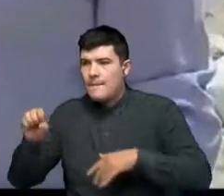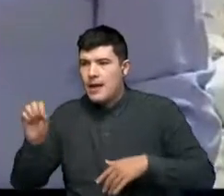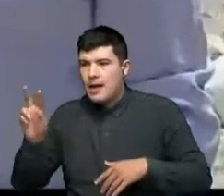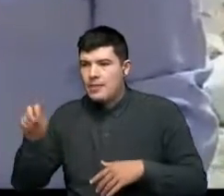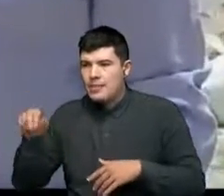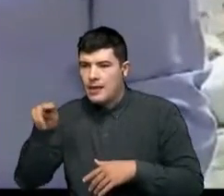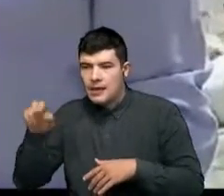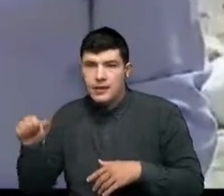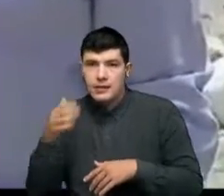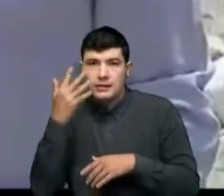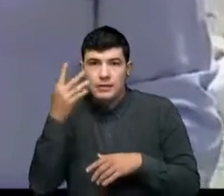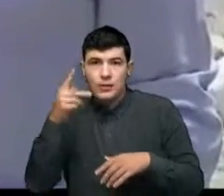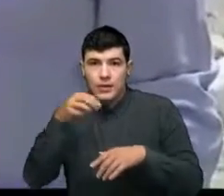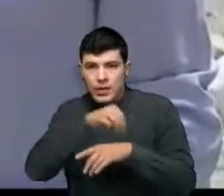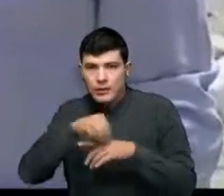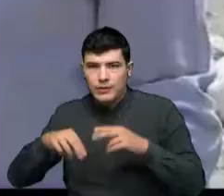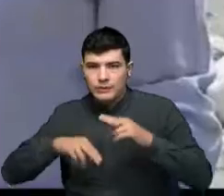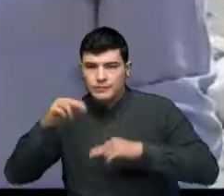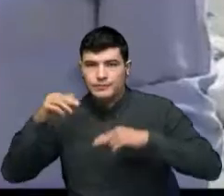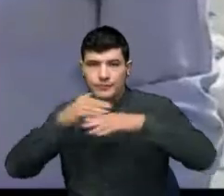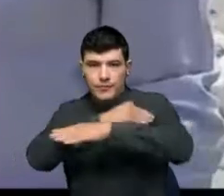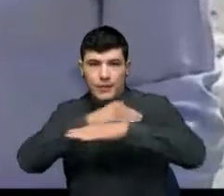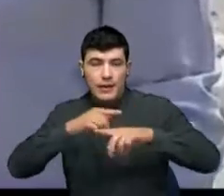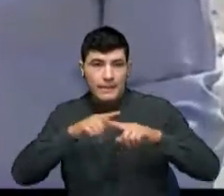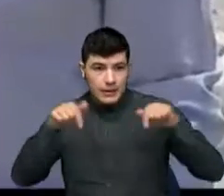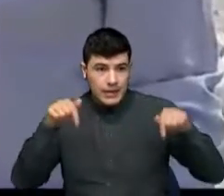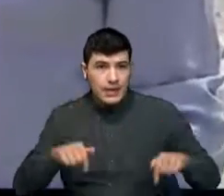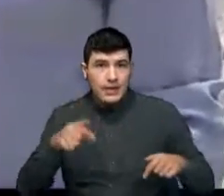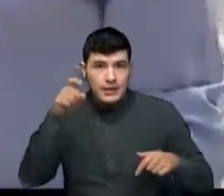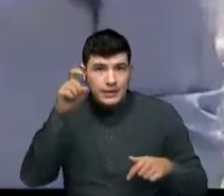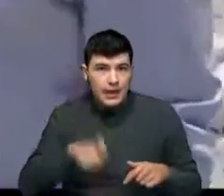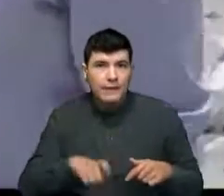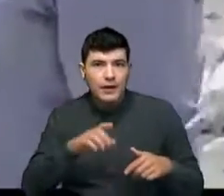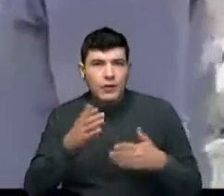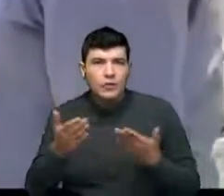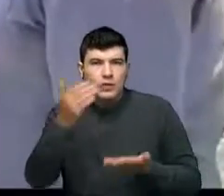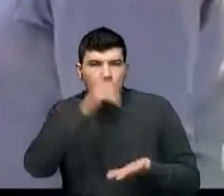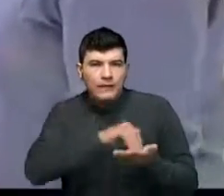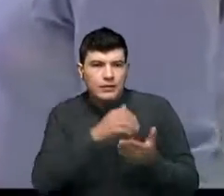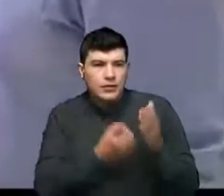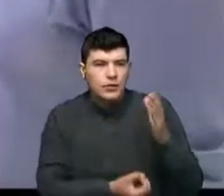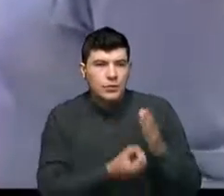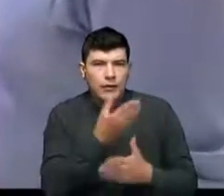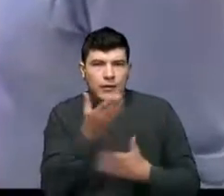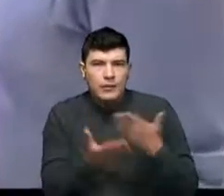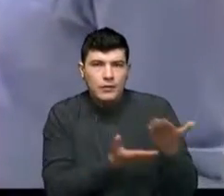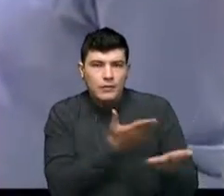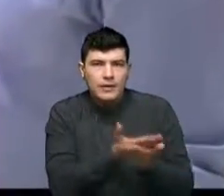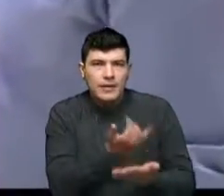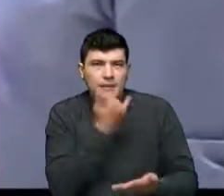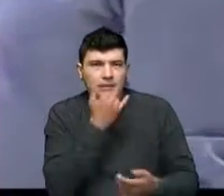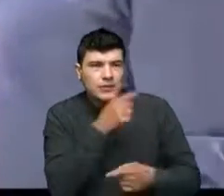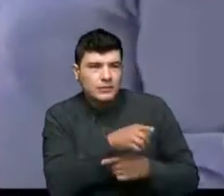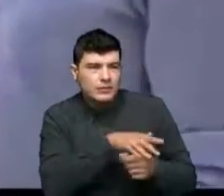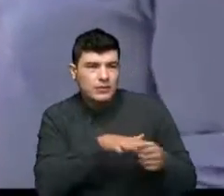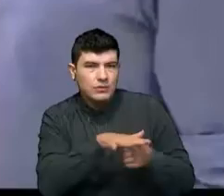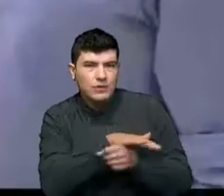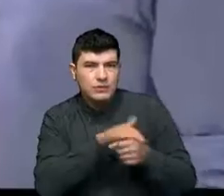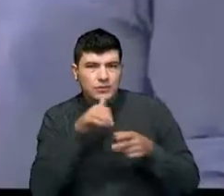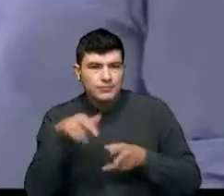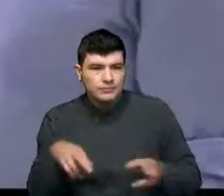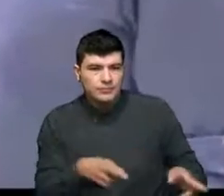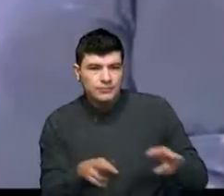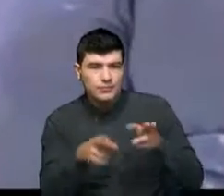kilómetros de pavimento que nos falta pero aquí tenemos que replantear también como lo he dicho esta situación que nos viene acá